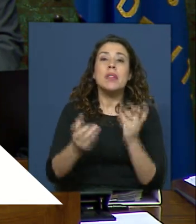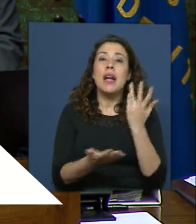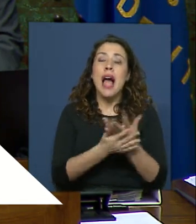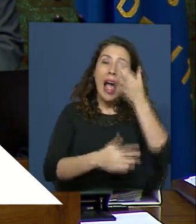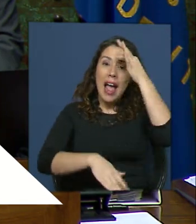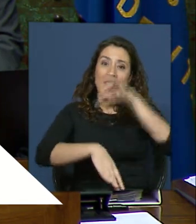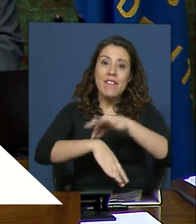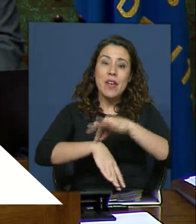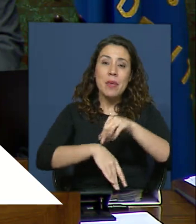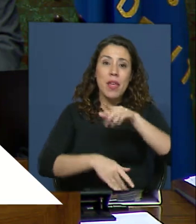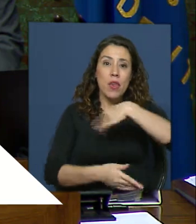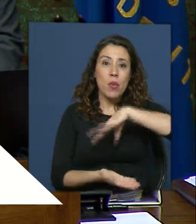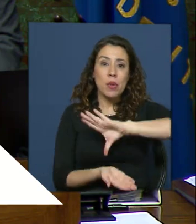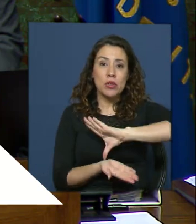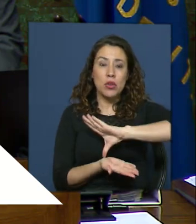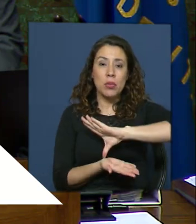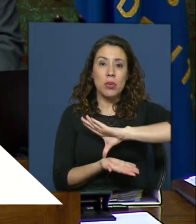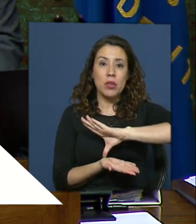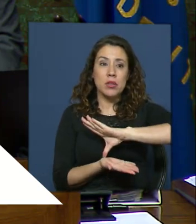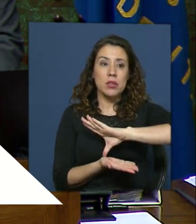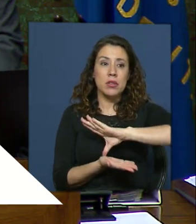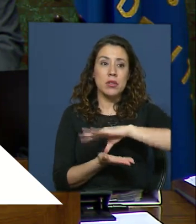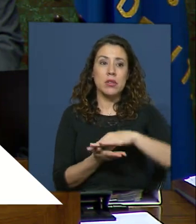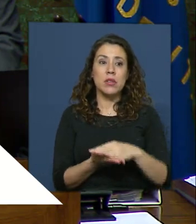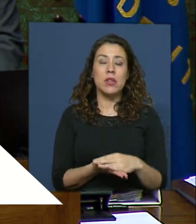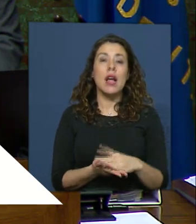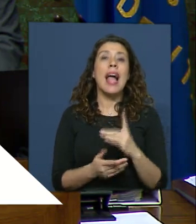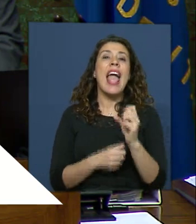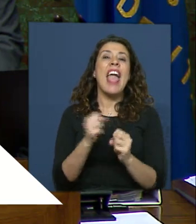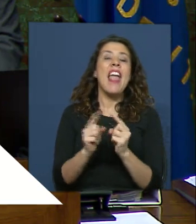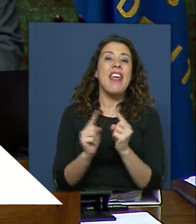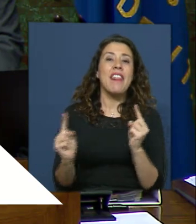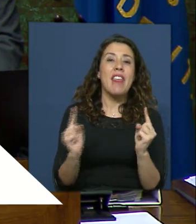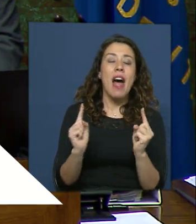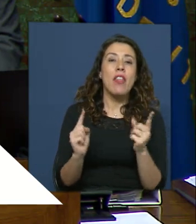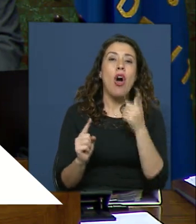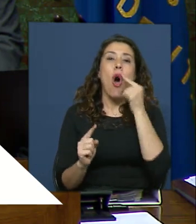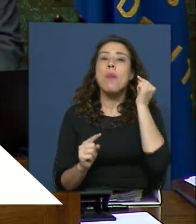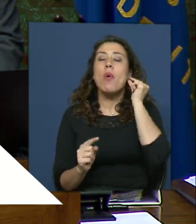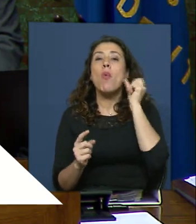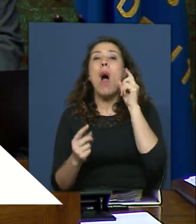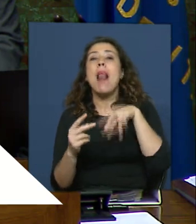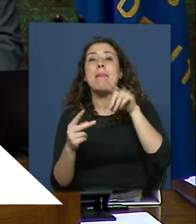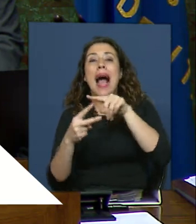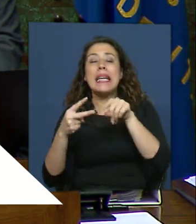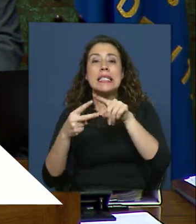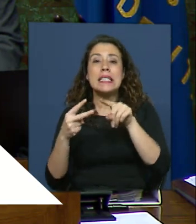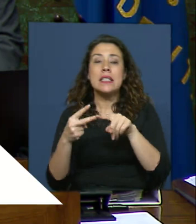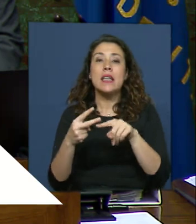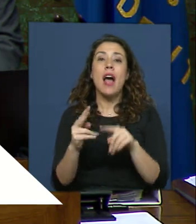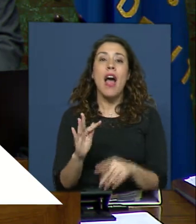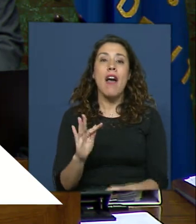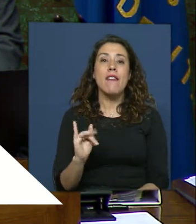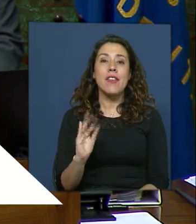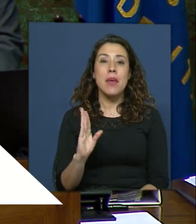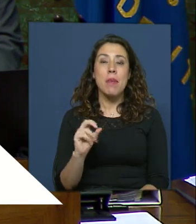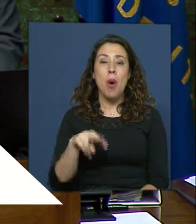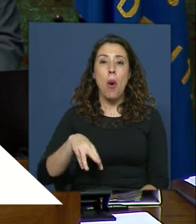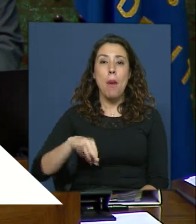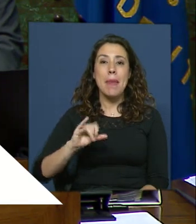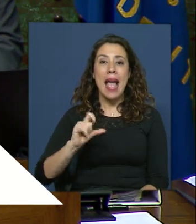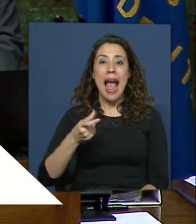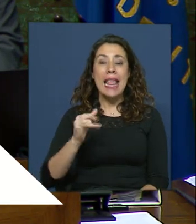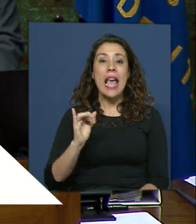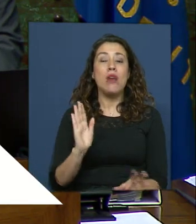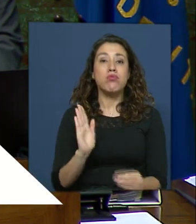padecen esta enfermedad en nuestro país, sus rangos de edad y género, que se contemple la fibromialgia dentro de las